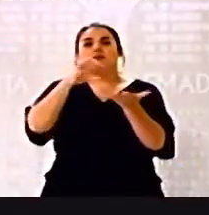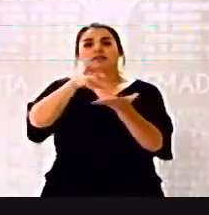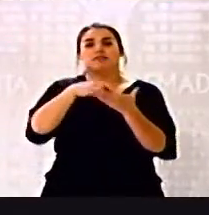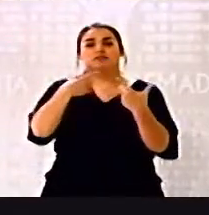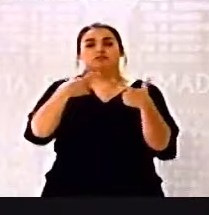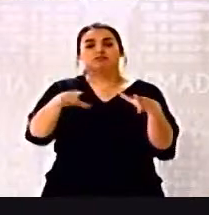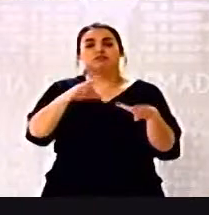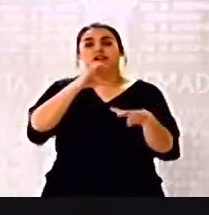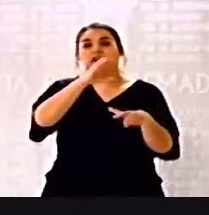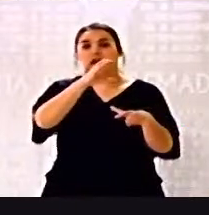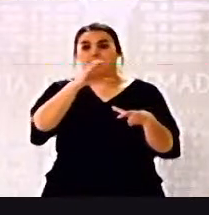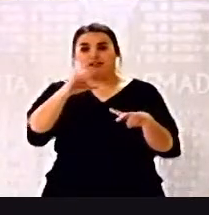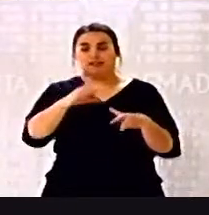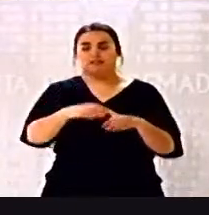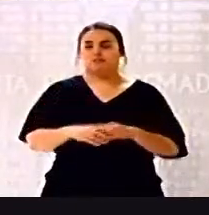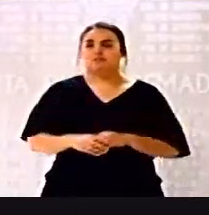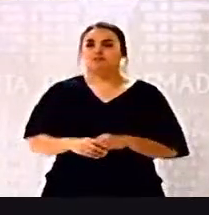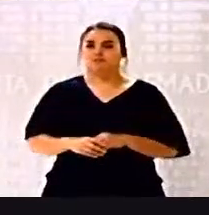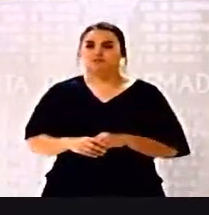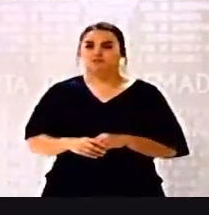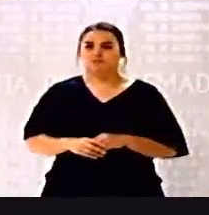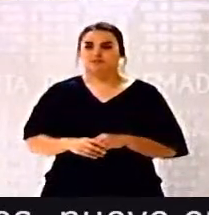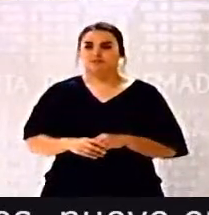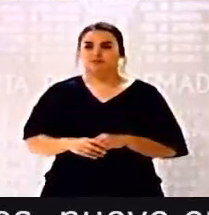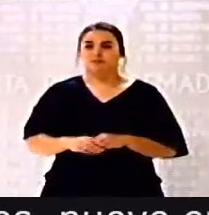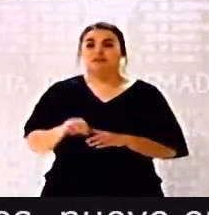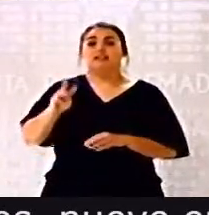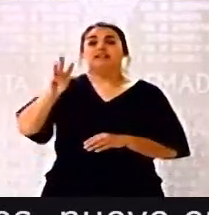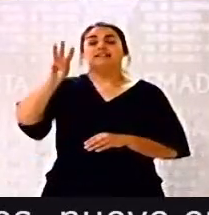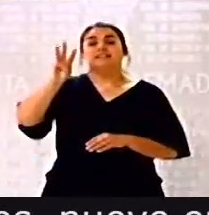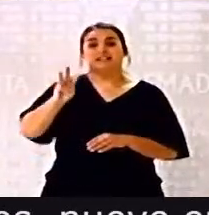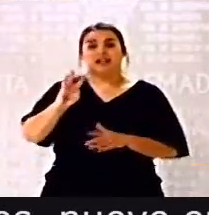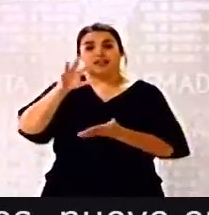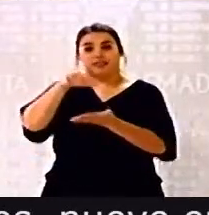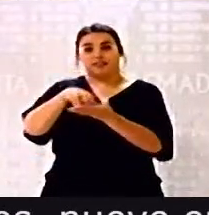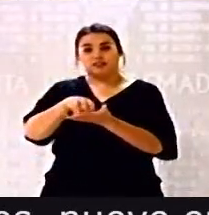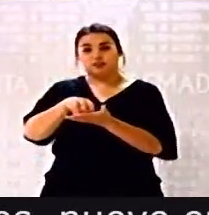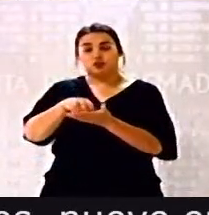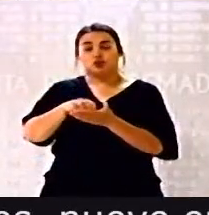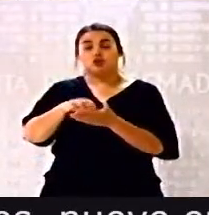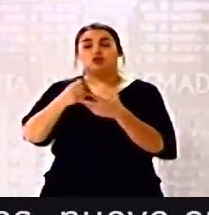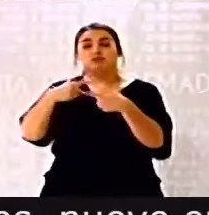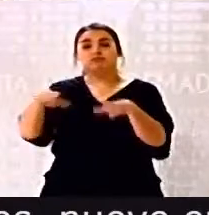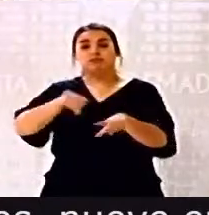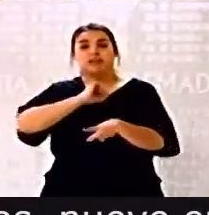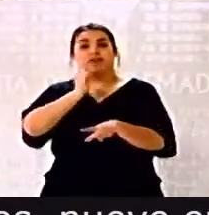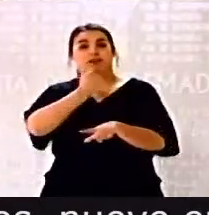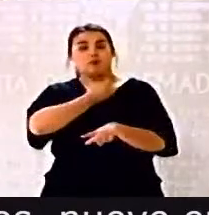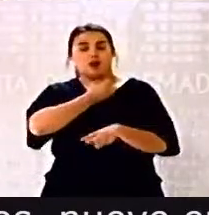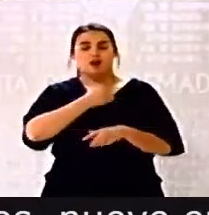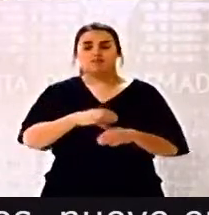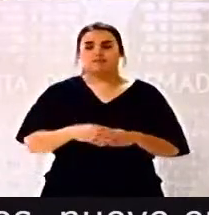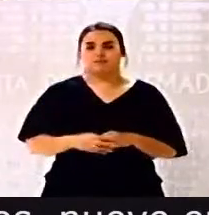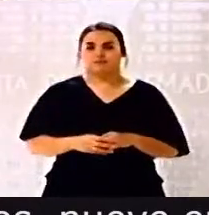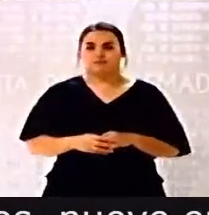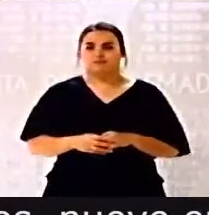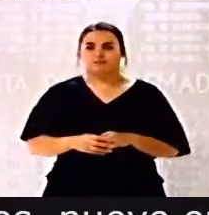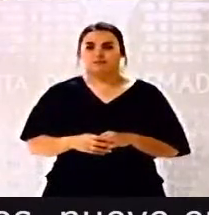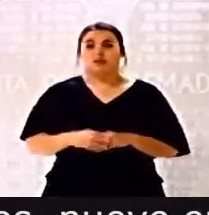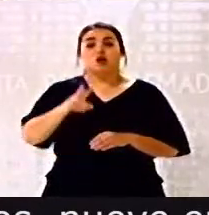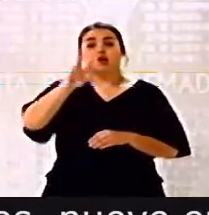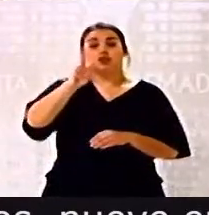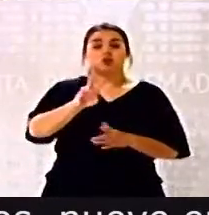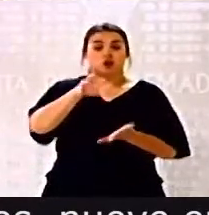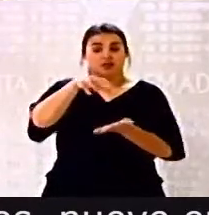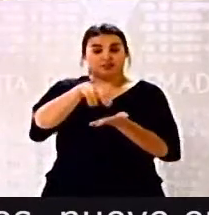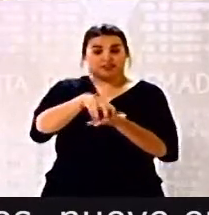de salud de Cáceres, 3 centros en el área de salud de Navalmoral de la Mata, 2 centros en el